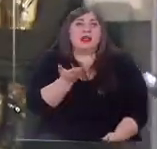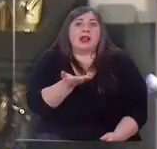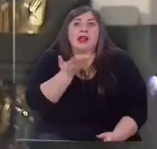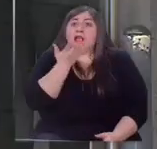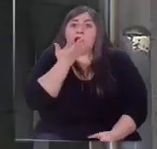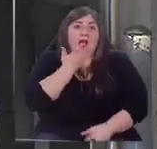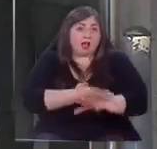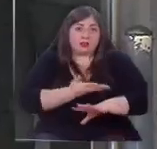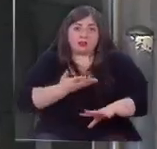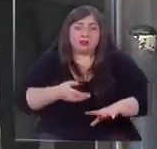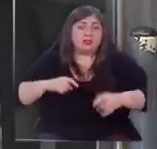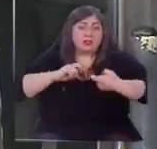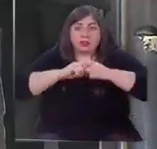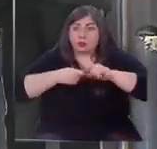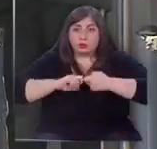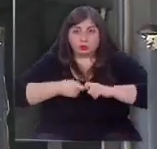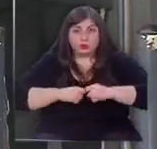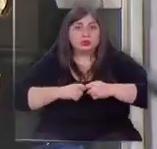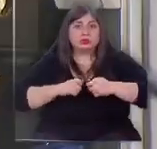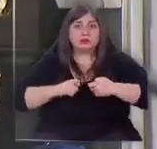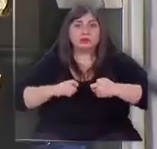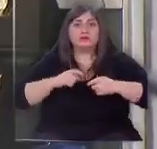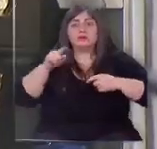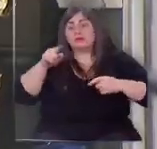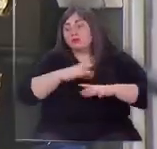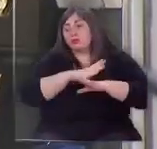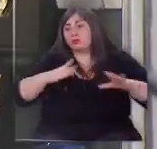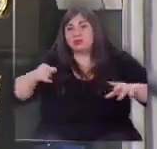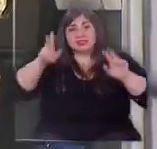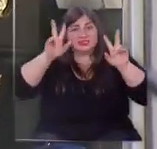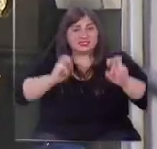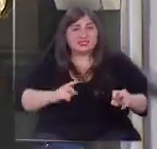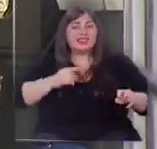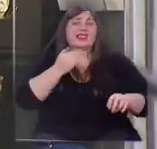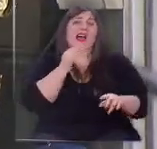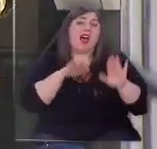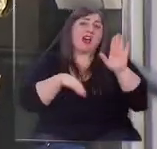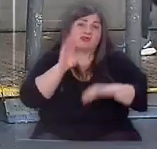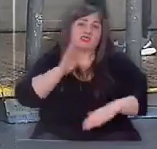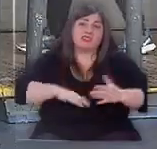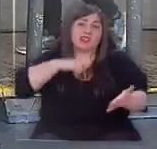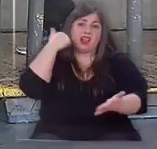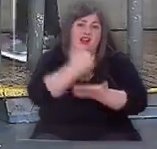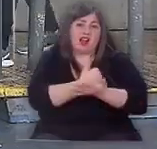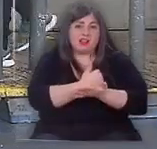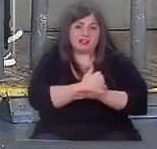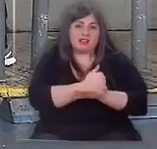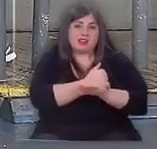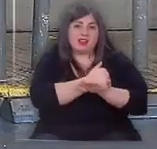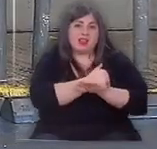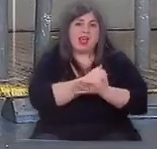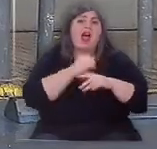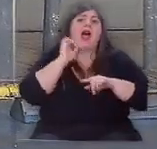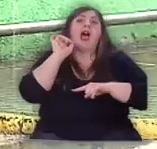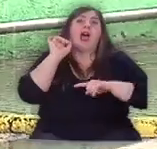que incluso haya discusiones muy encendidas por este tema, a veces entre alcaldes, la autoridad central,